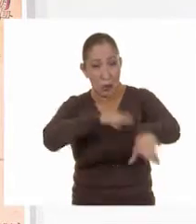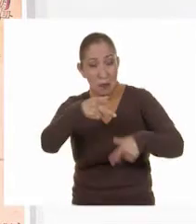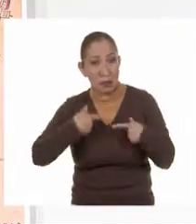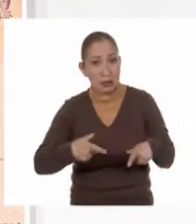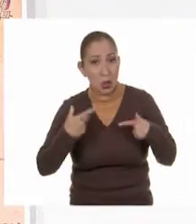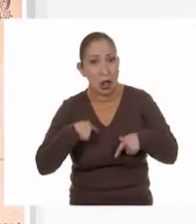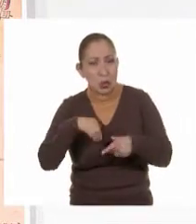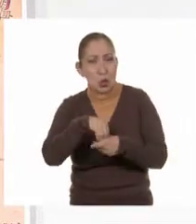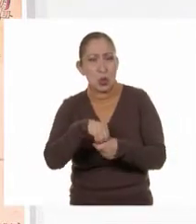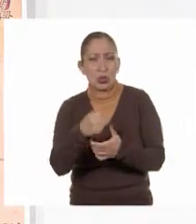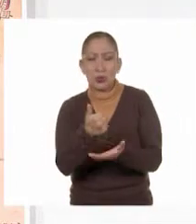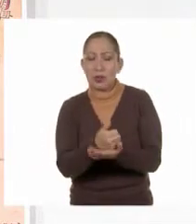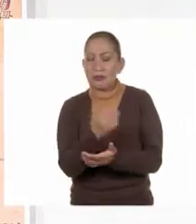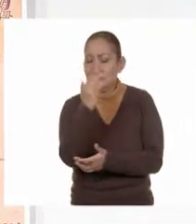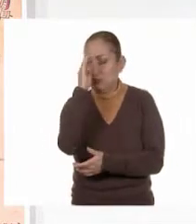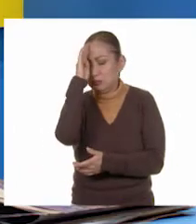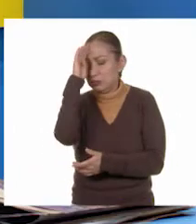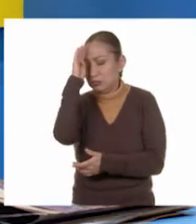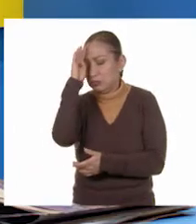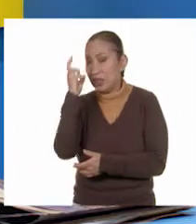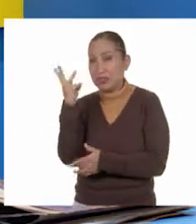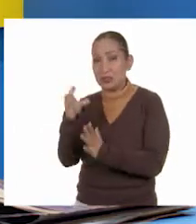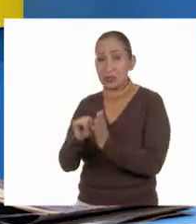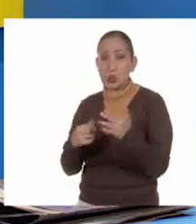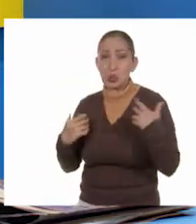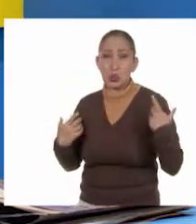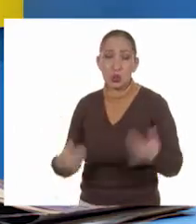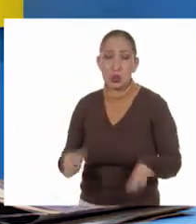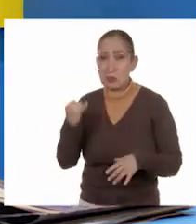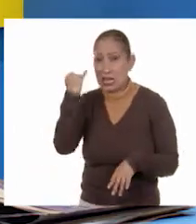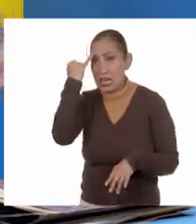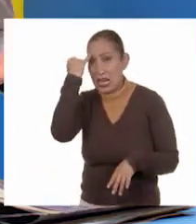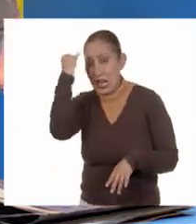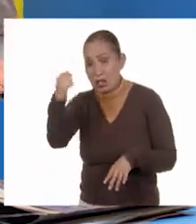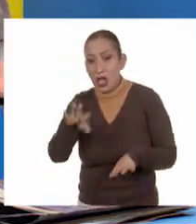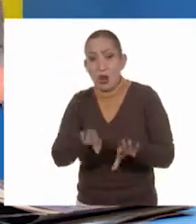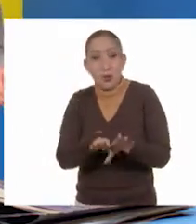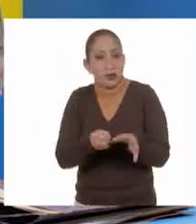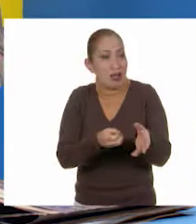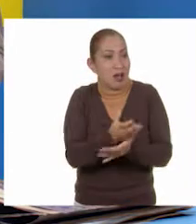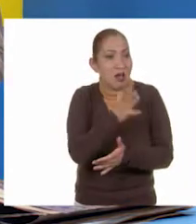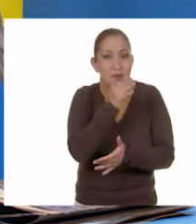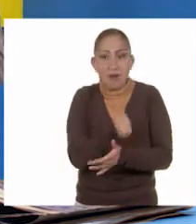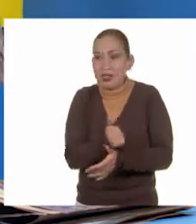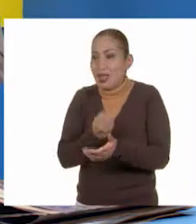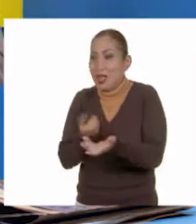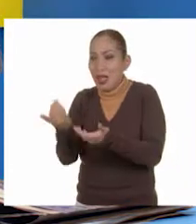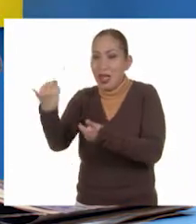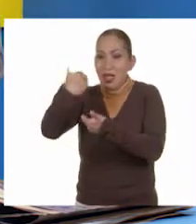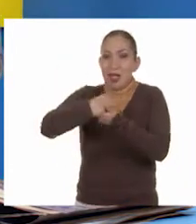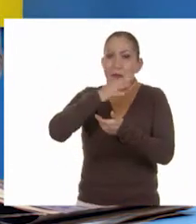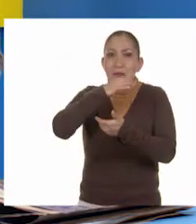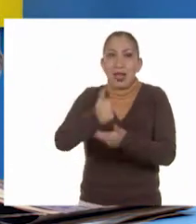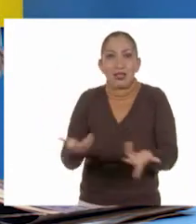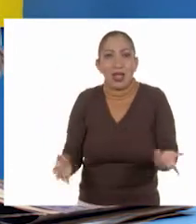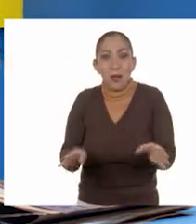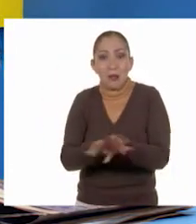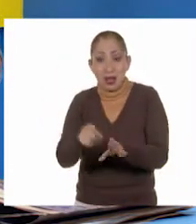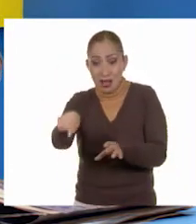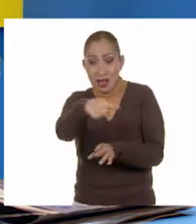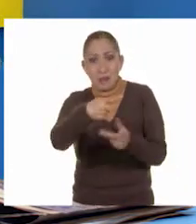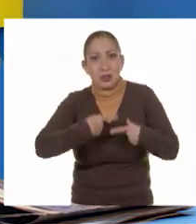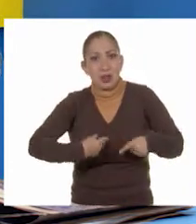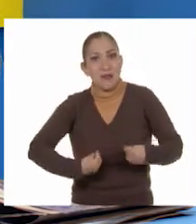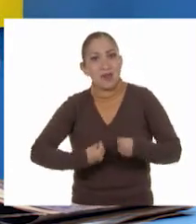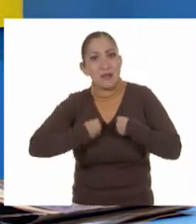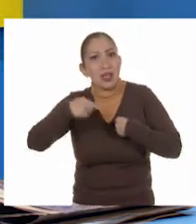población. ¡Wow! 3 meses. No me puedo imaginar, maestra. Y dígame, ¿qué fue lo que pasó con esas miles y miles de personas que vivían en la